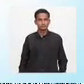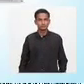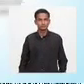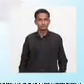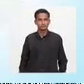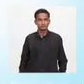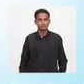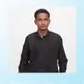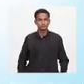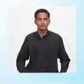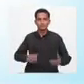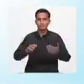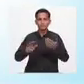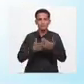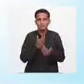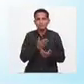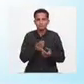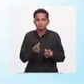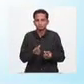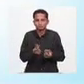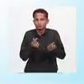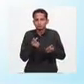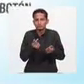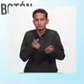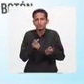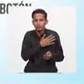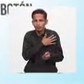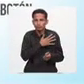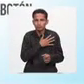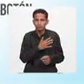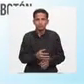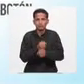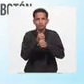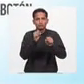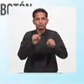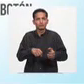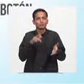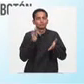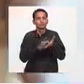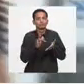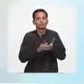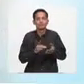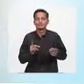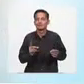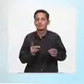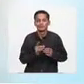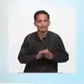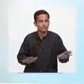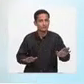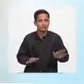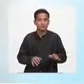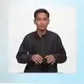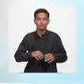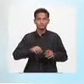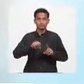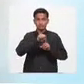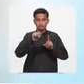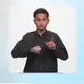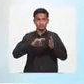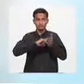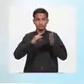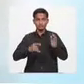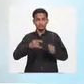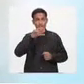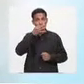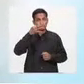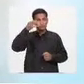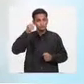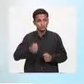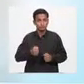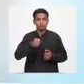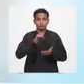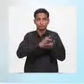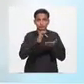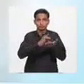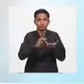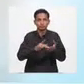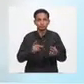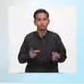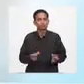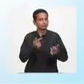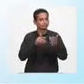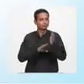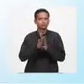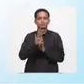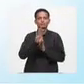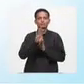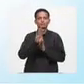transparencia es facilito es un sistema tan confiable con hacer y listo con el voto electrónico Santo Domingo de